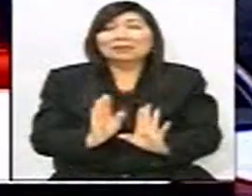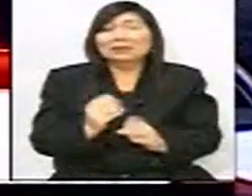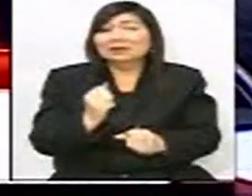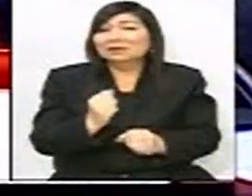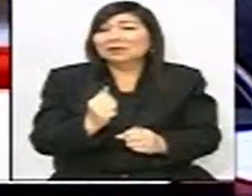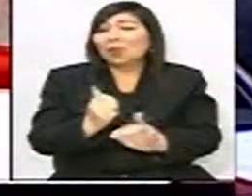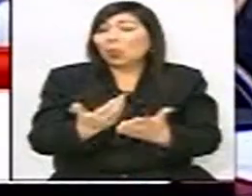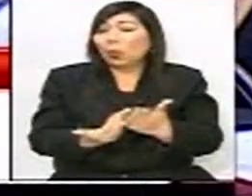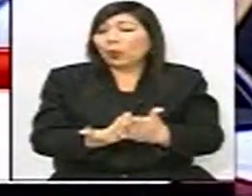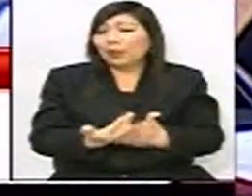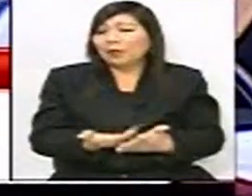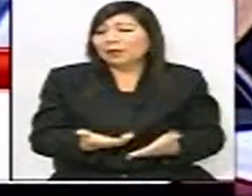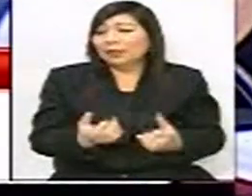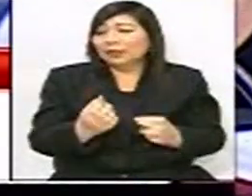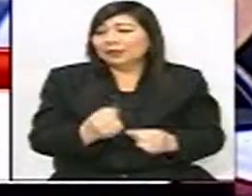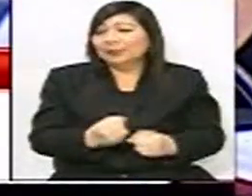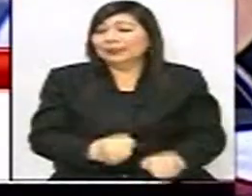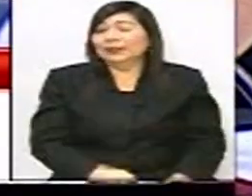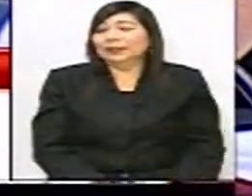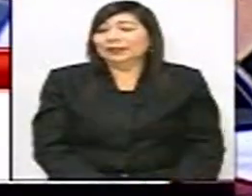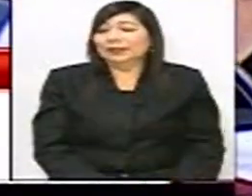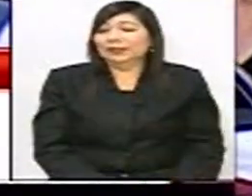el nuevo alcalde va a ser pues, justamente